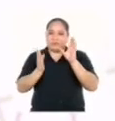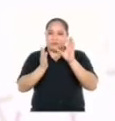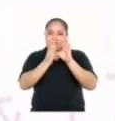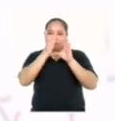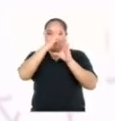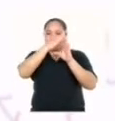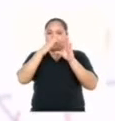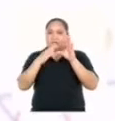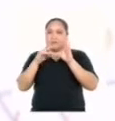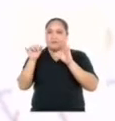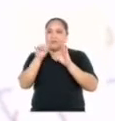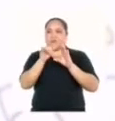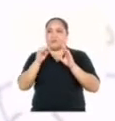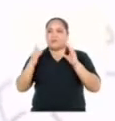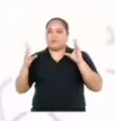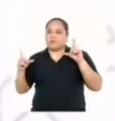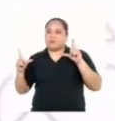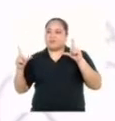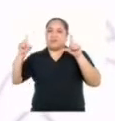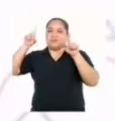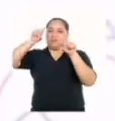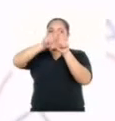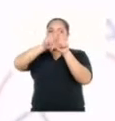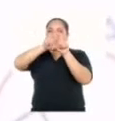entre ellos es congruente.